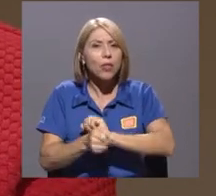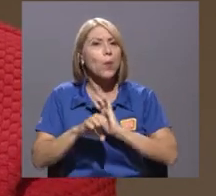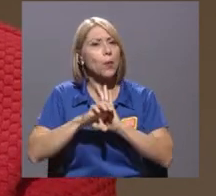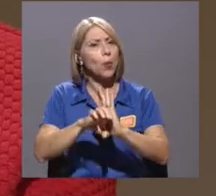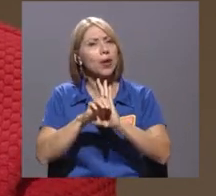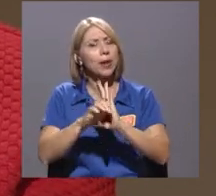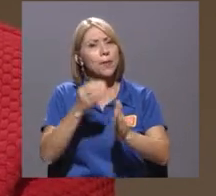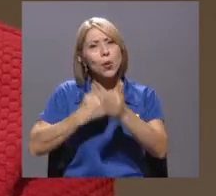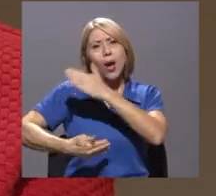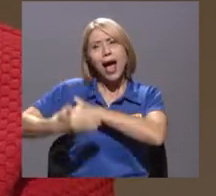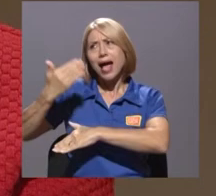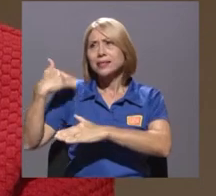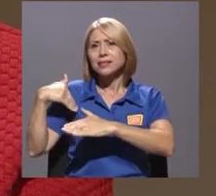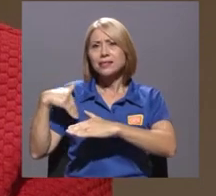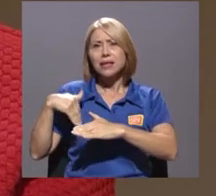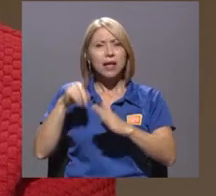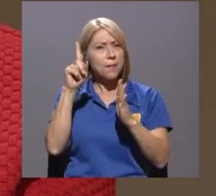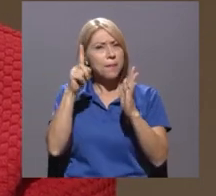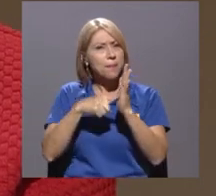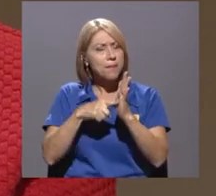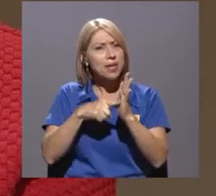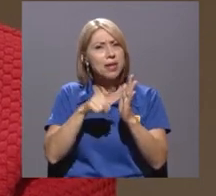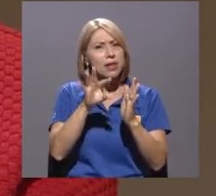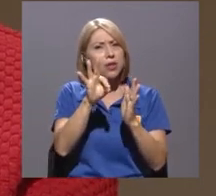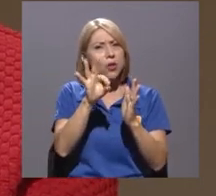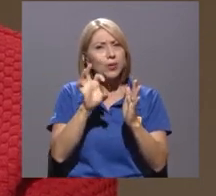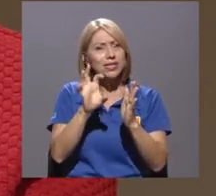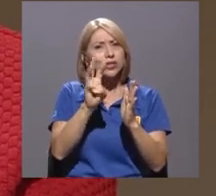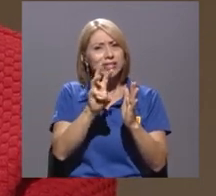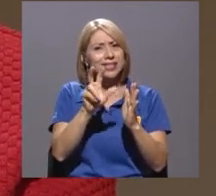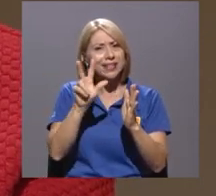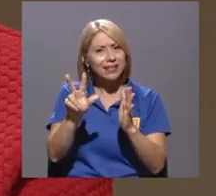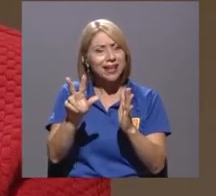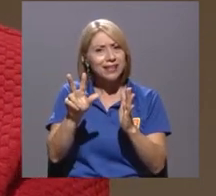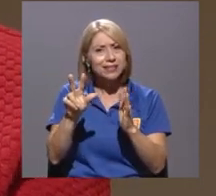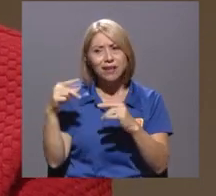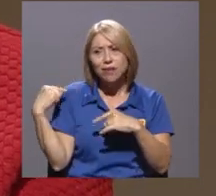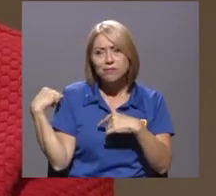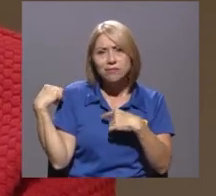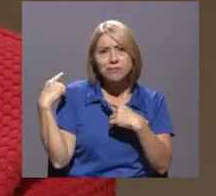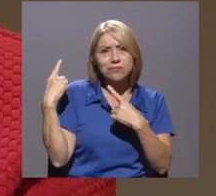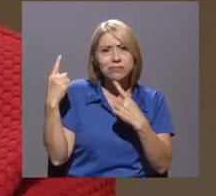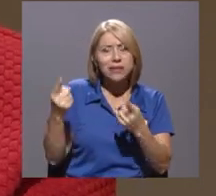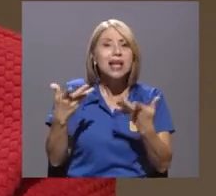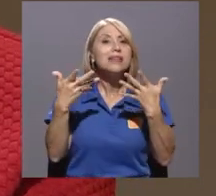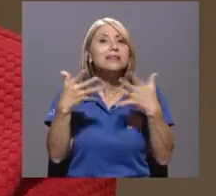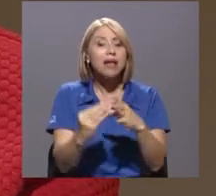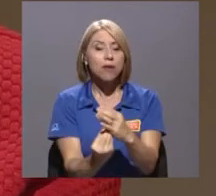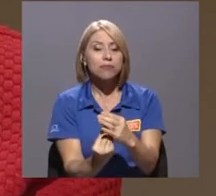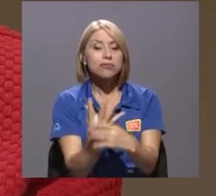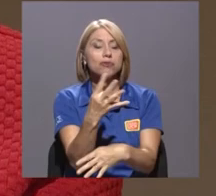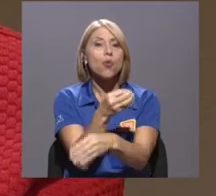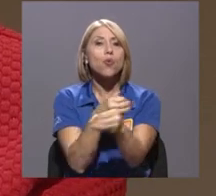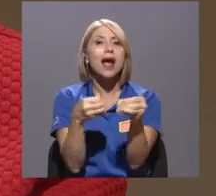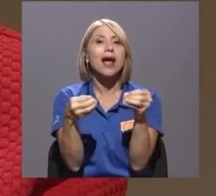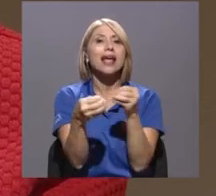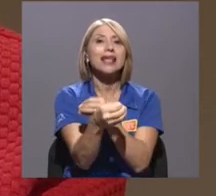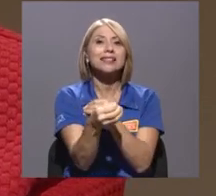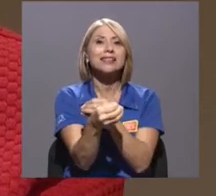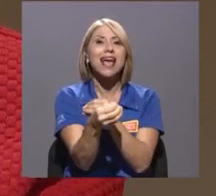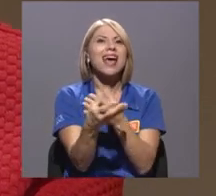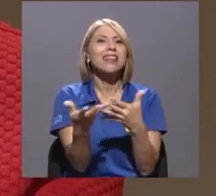hace 1963 hemos formado una agencia de cambio de